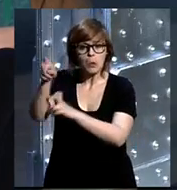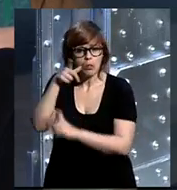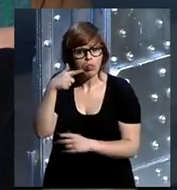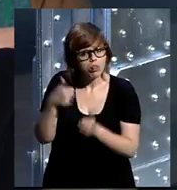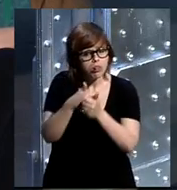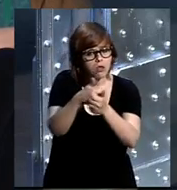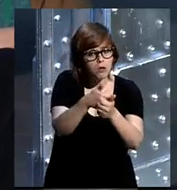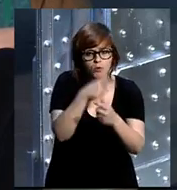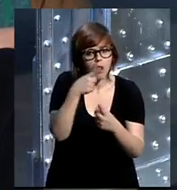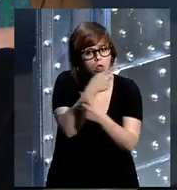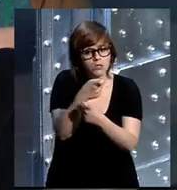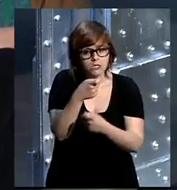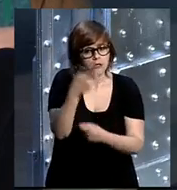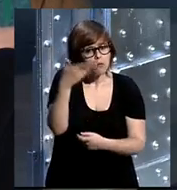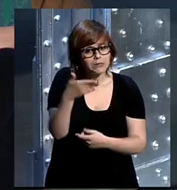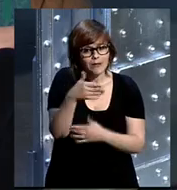Apertura.